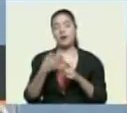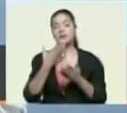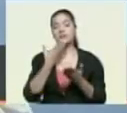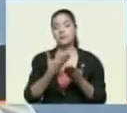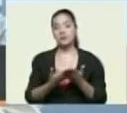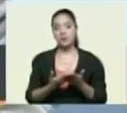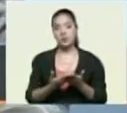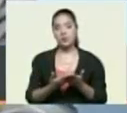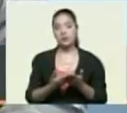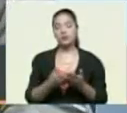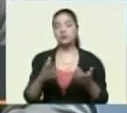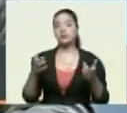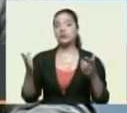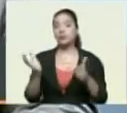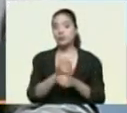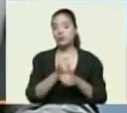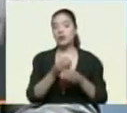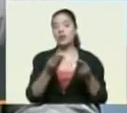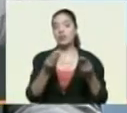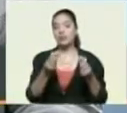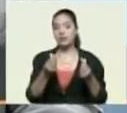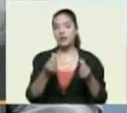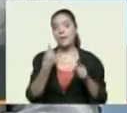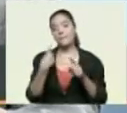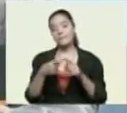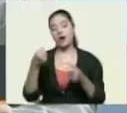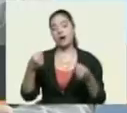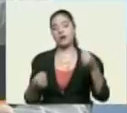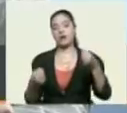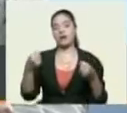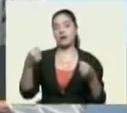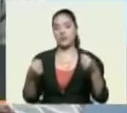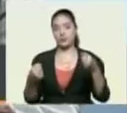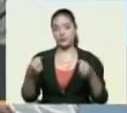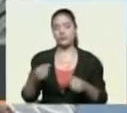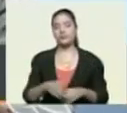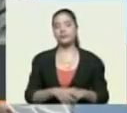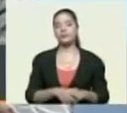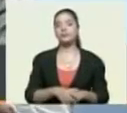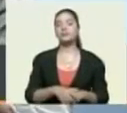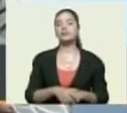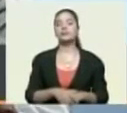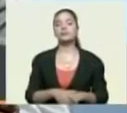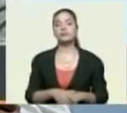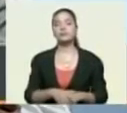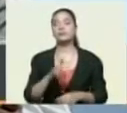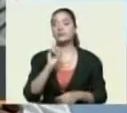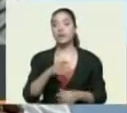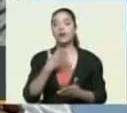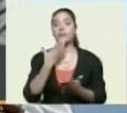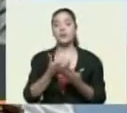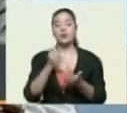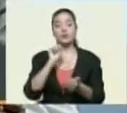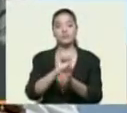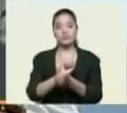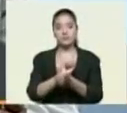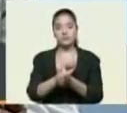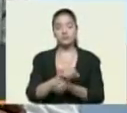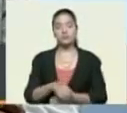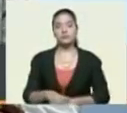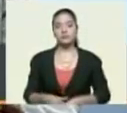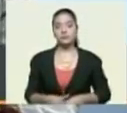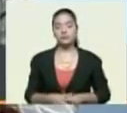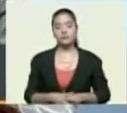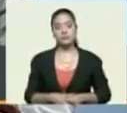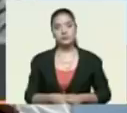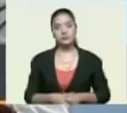solicitó la incautación del dinero y el vehículo. Igualmente se solicitó la privativa de libertad a